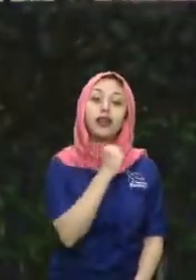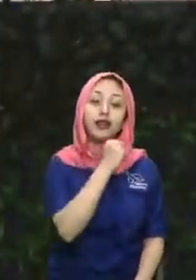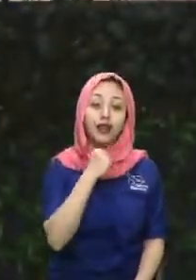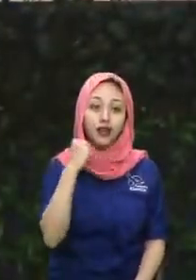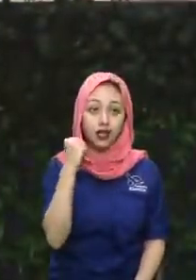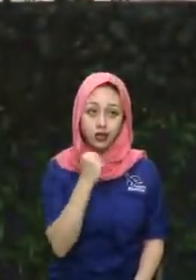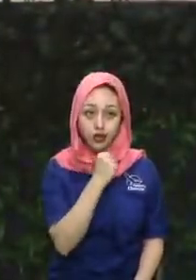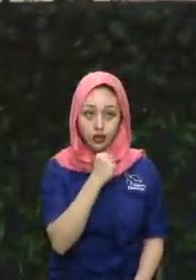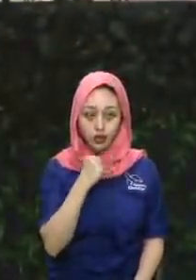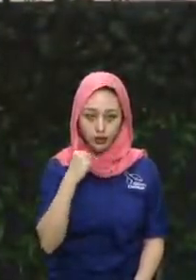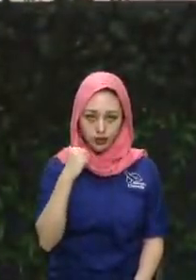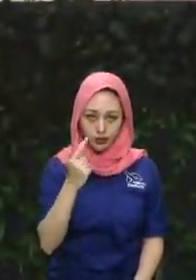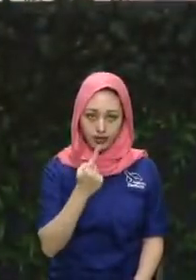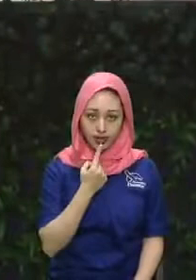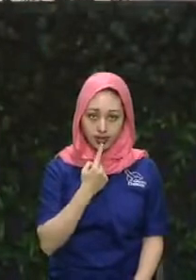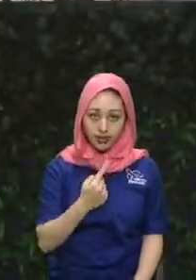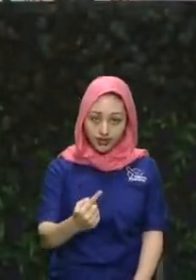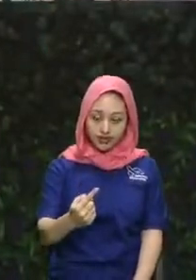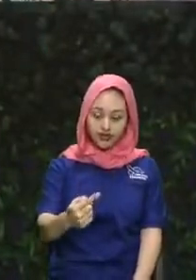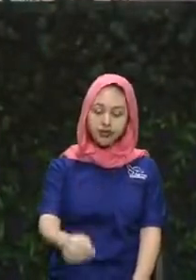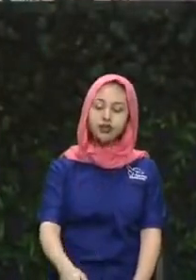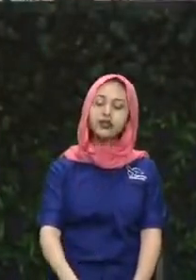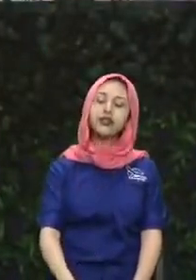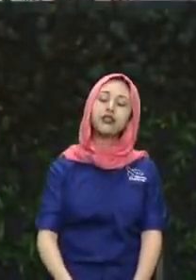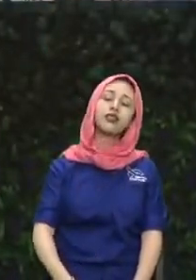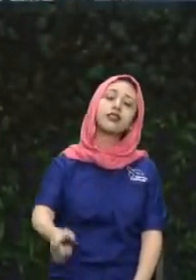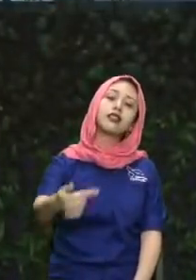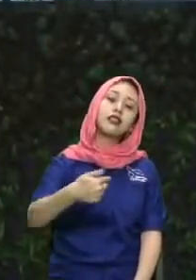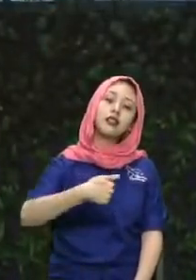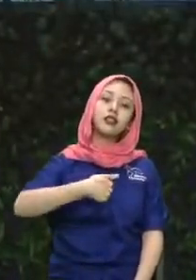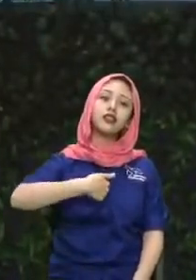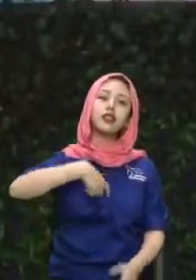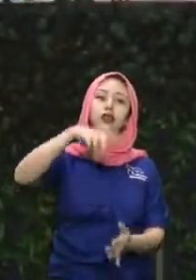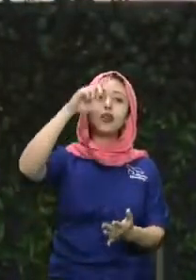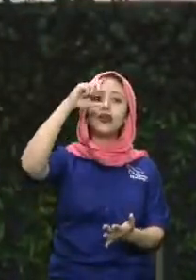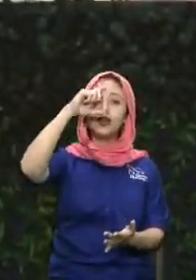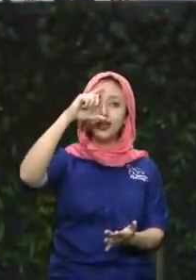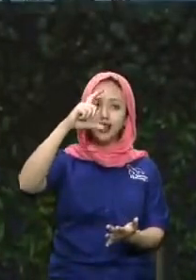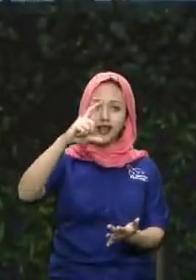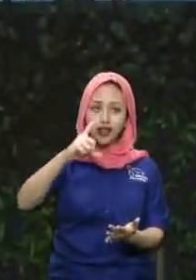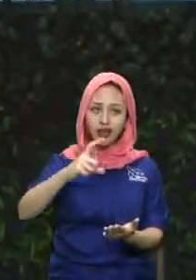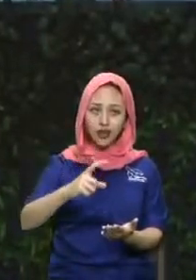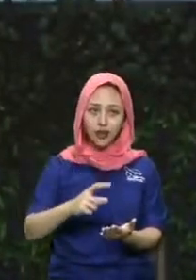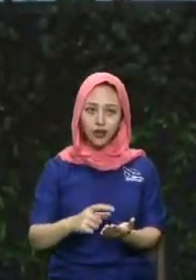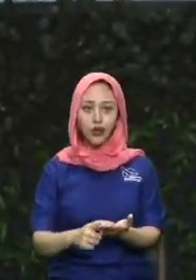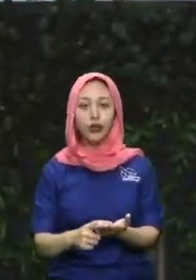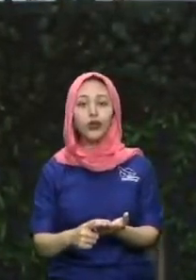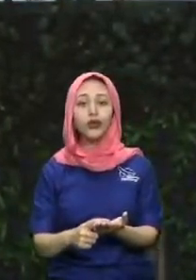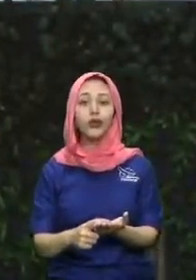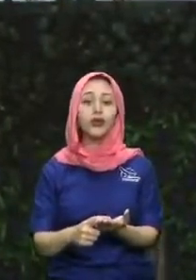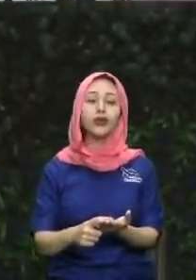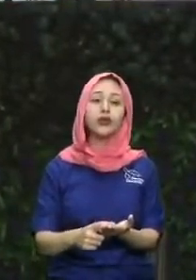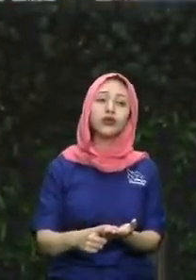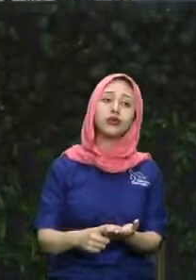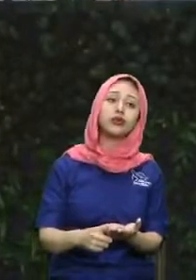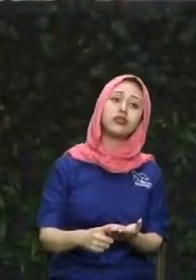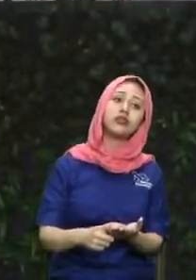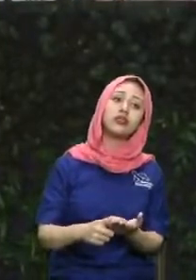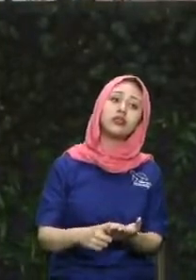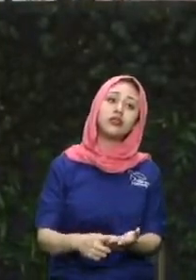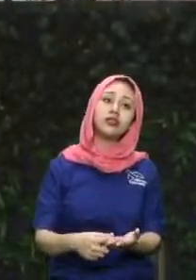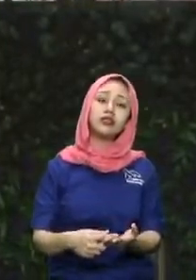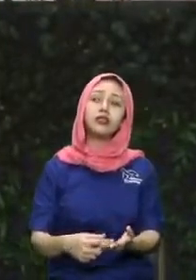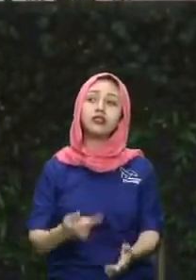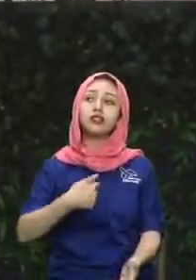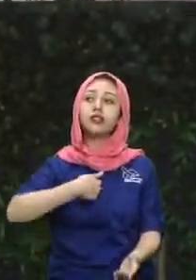levantarás. No me voy a quedar tirado. Al final me vas a levantar de la tierra. Pero va a haber un levantamiento